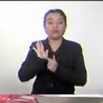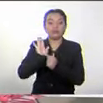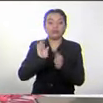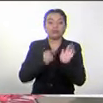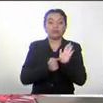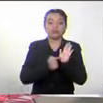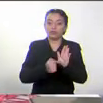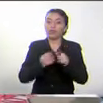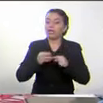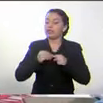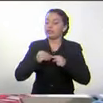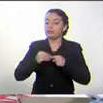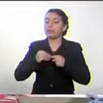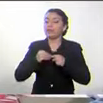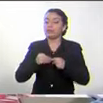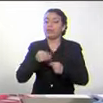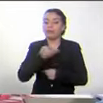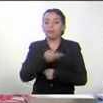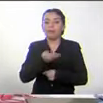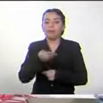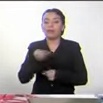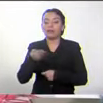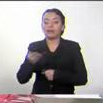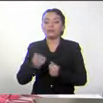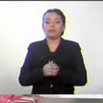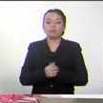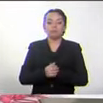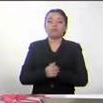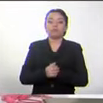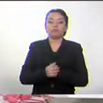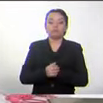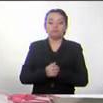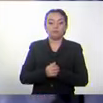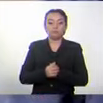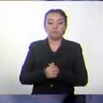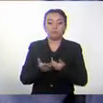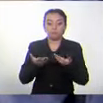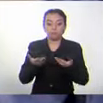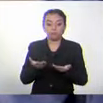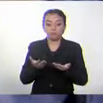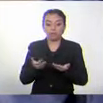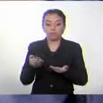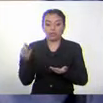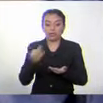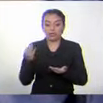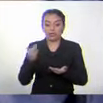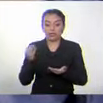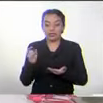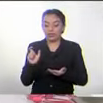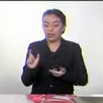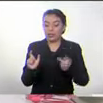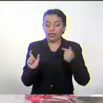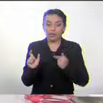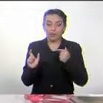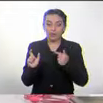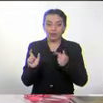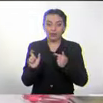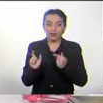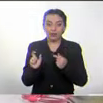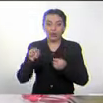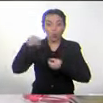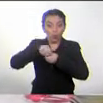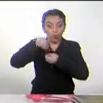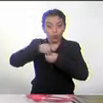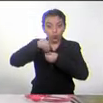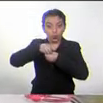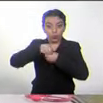mostrando cada uno de los materiales. Primero vamos a necesitar una batería de 9 voltios. Vamos